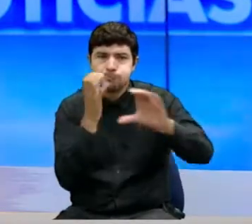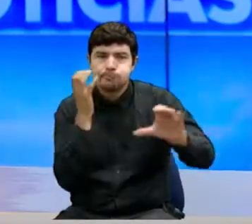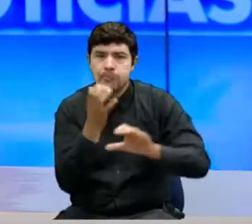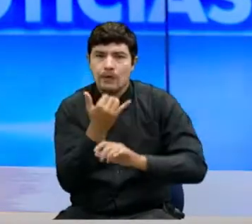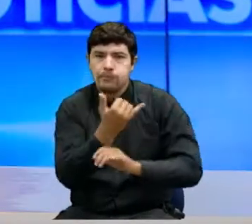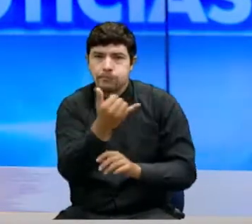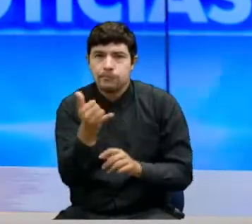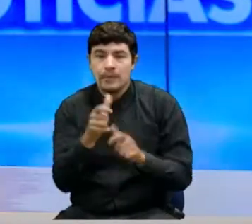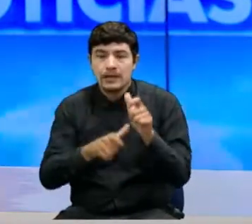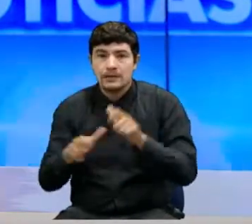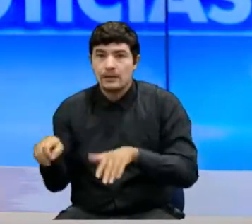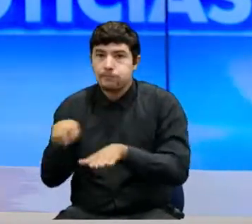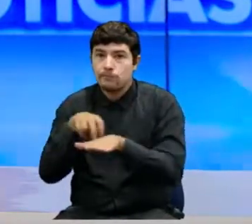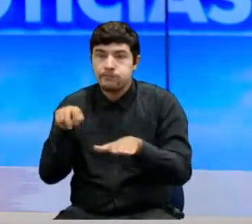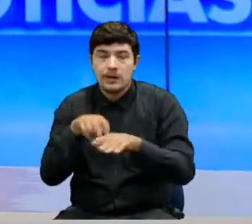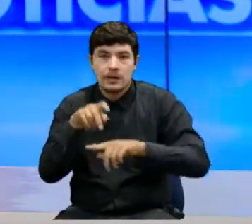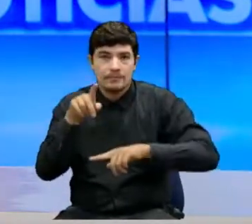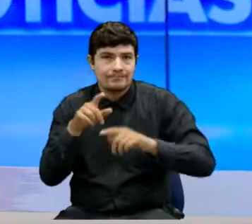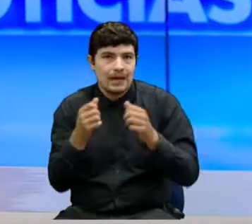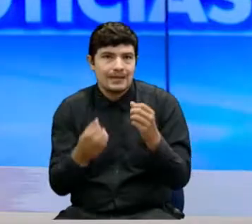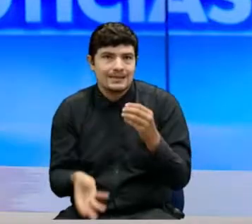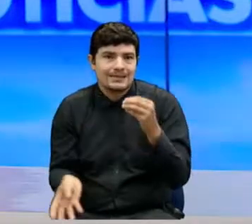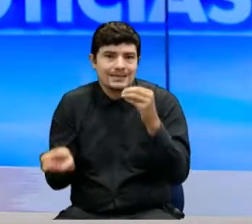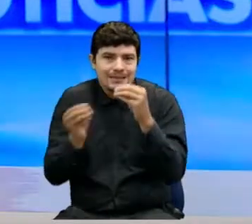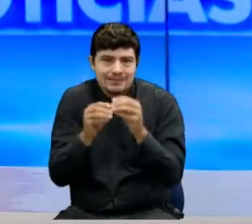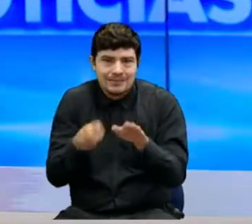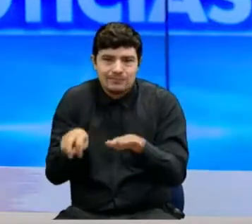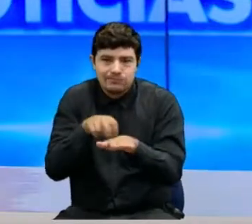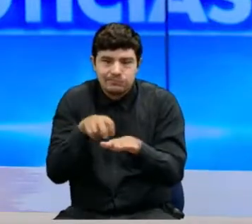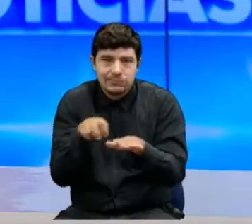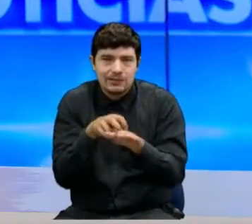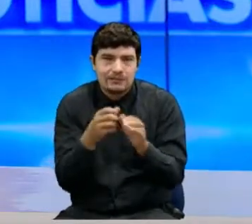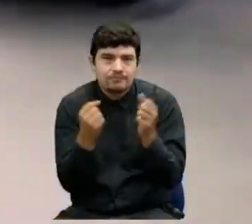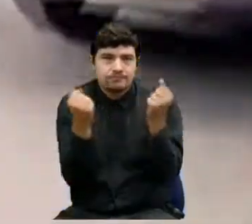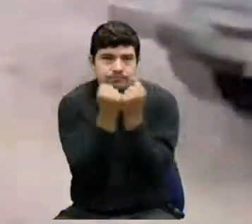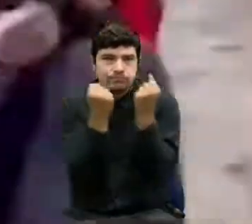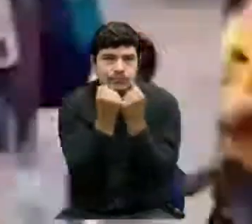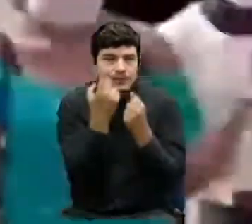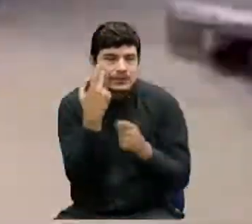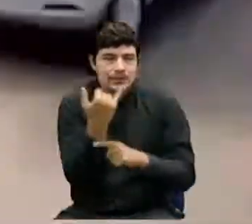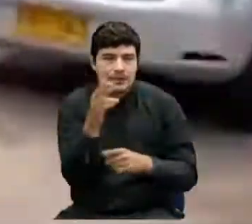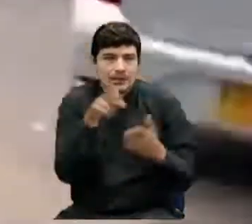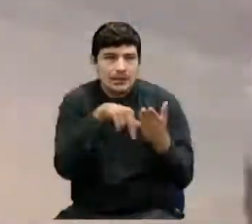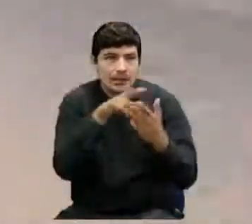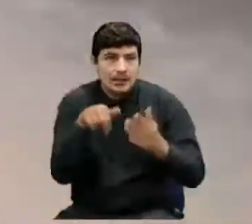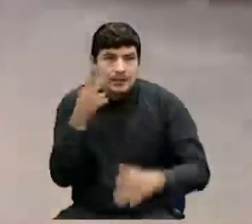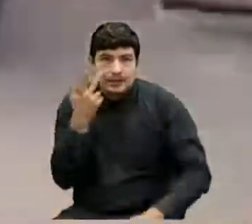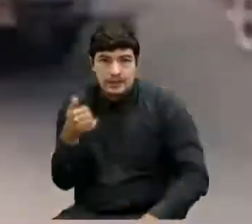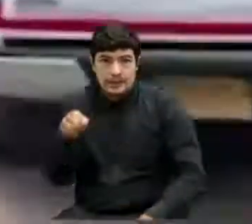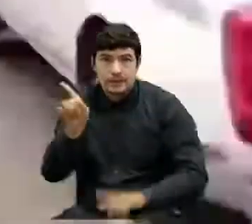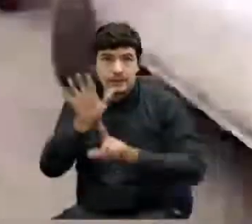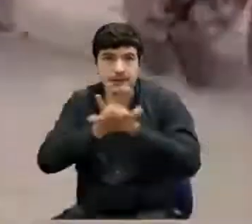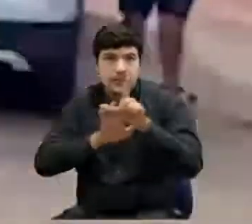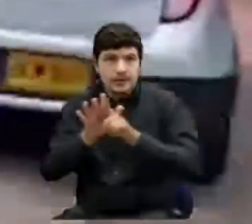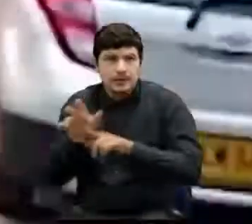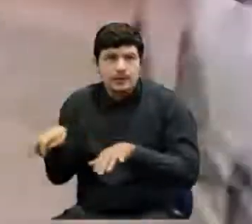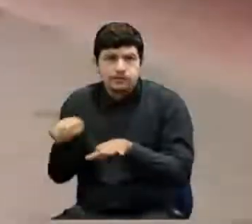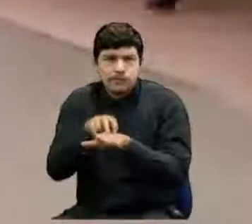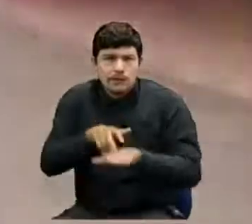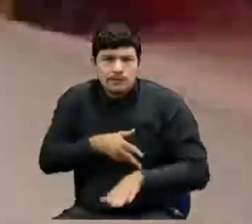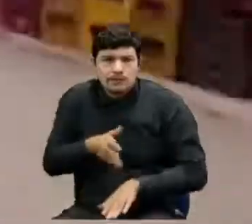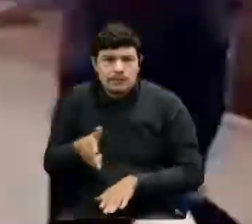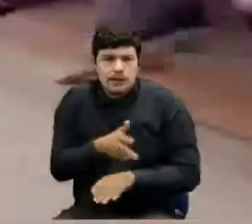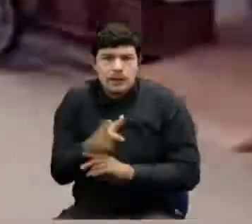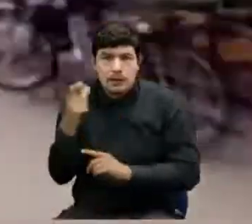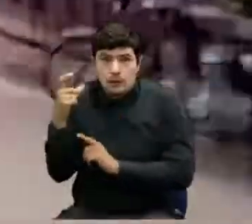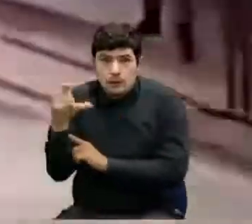conductores estarían sobrepasando la capacidad permitida para llevar población migrante. En este video, grabado por un viajero a bordo de un bus que cubría la